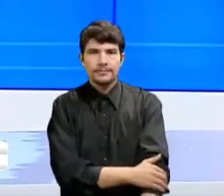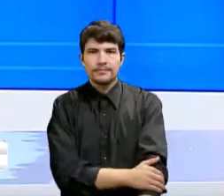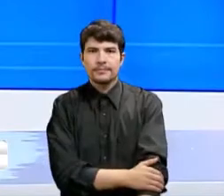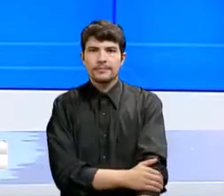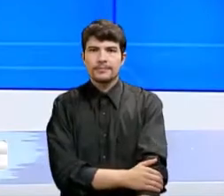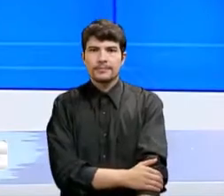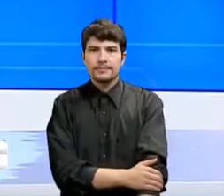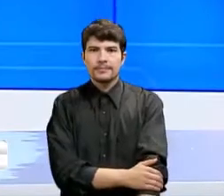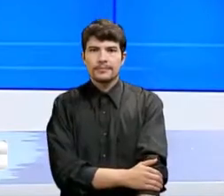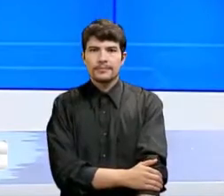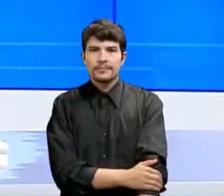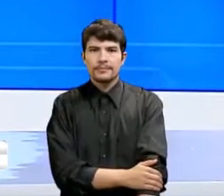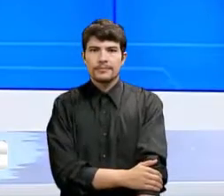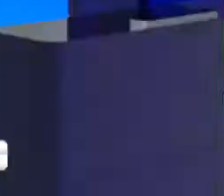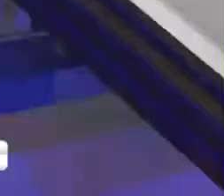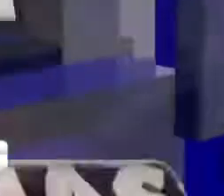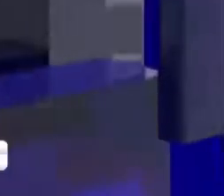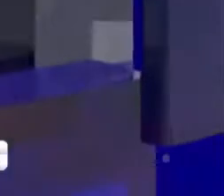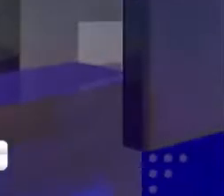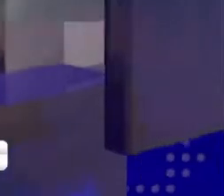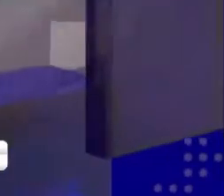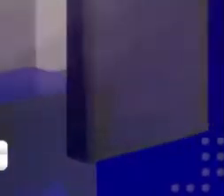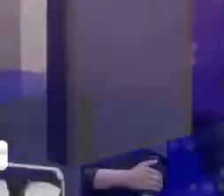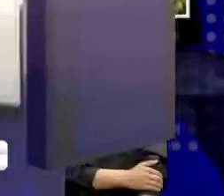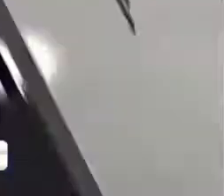tardes cuéntenos qué ha sucedido con esta desaparición